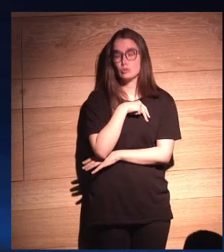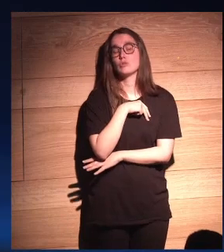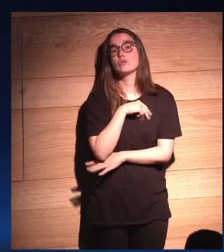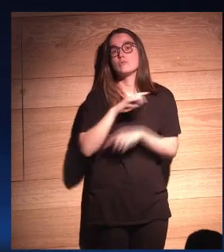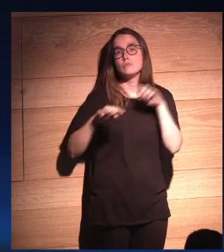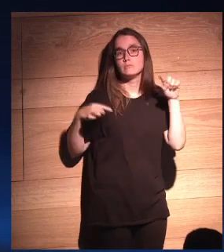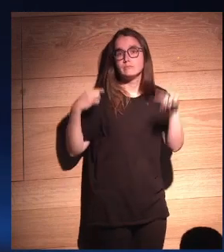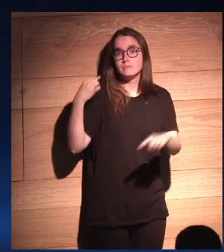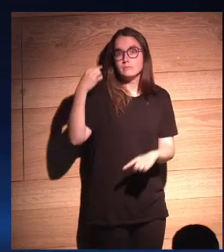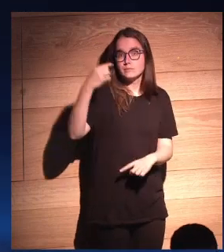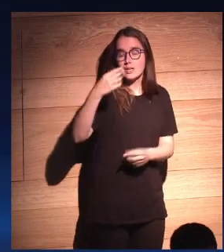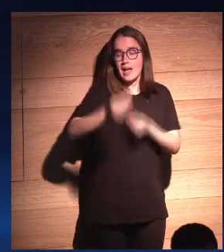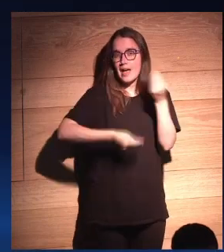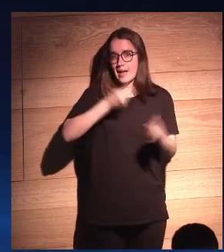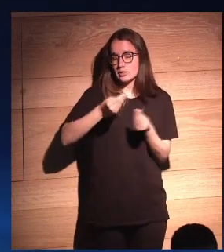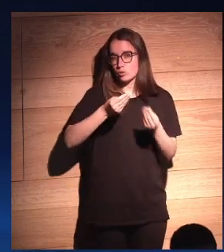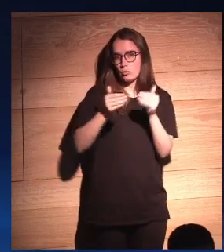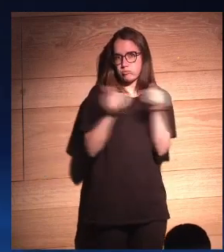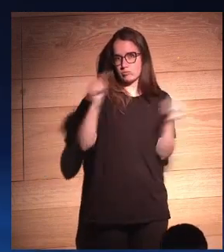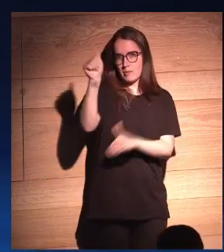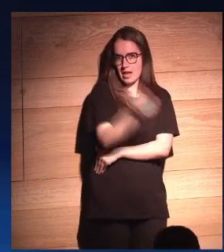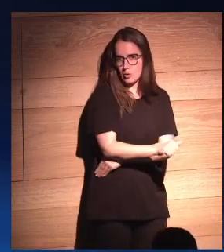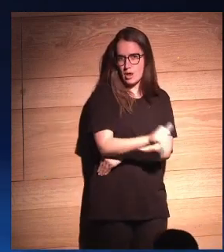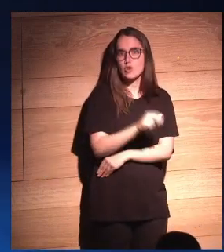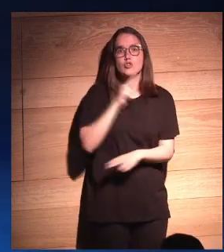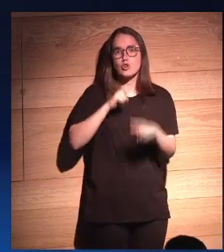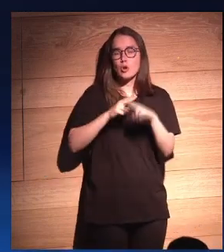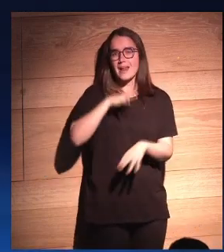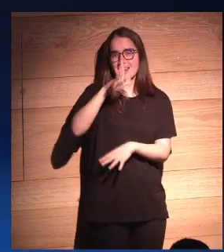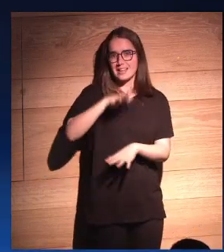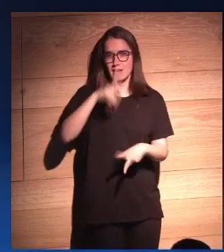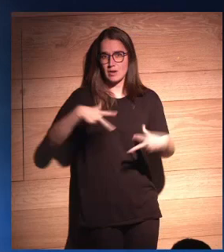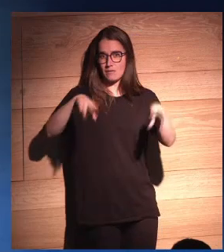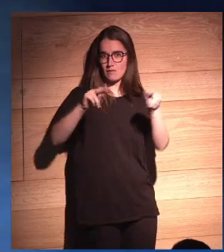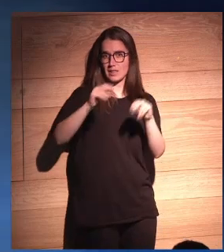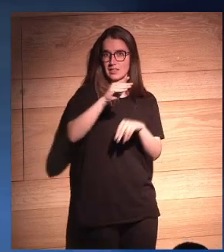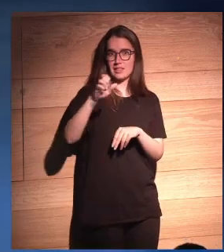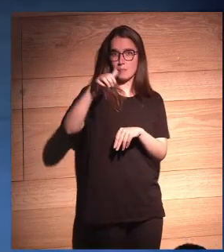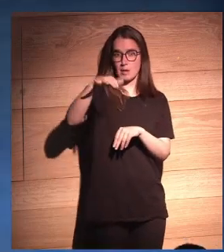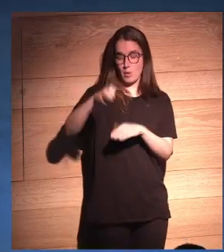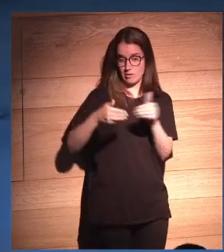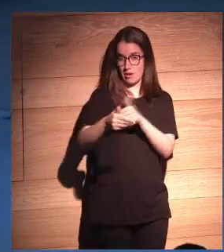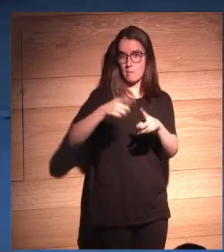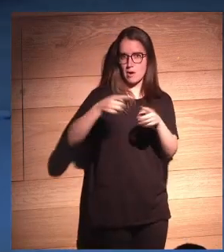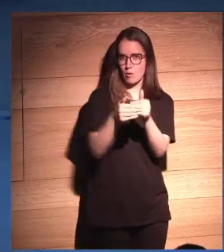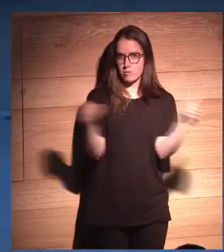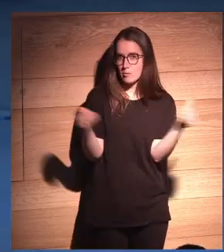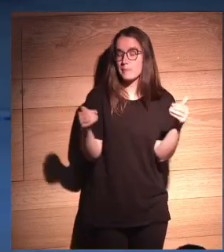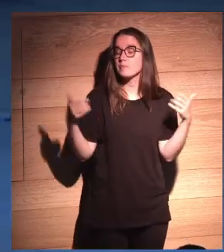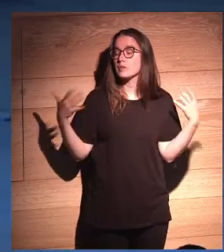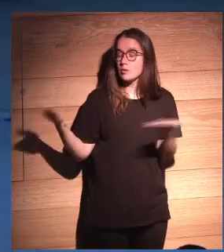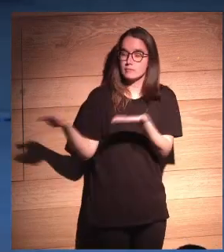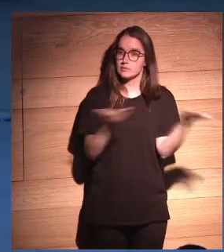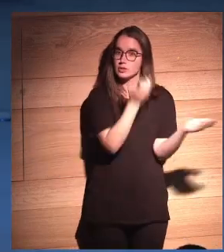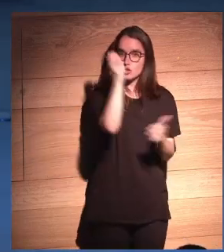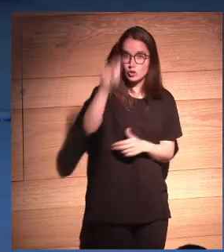tras ello ha realizado su ópera prima, que se llama El increíble fin de Menguante, y la va a estrenar ahora en mayo. Entonces, pues